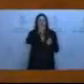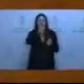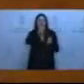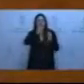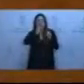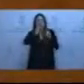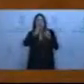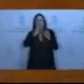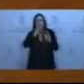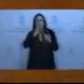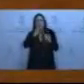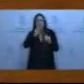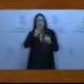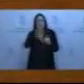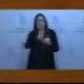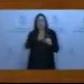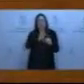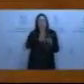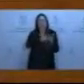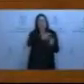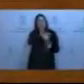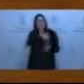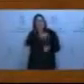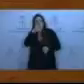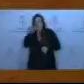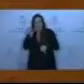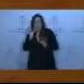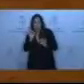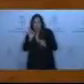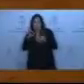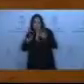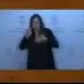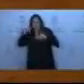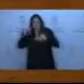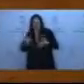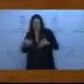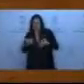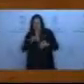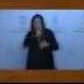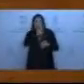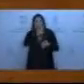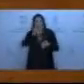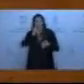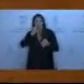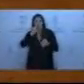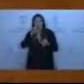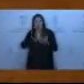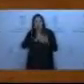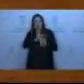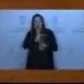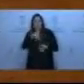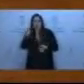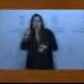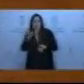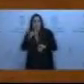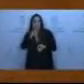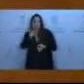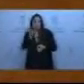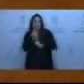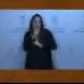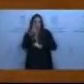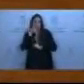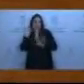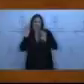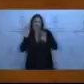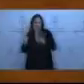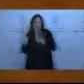más de lo que valían al momento de la constitución y 250 veces más al 31 de diciembre de 2007. Es más, yo no voy a